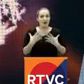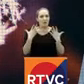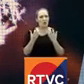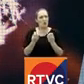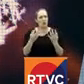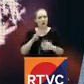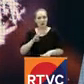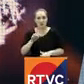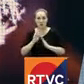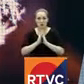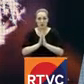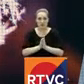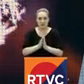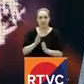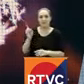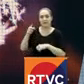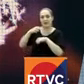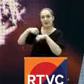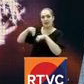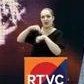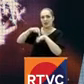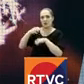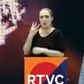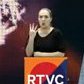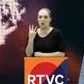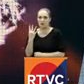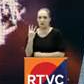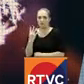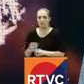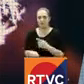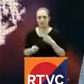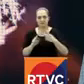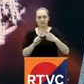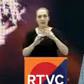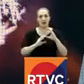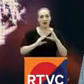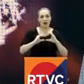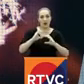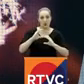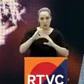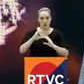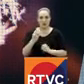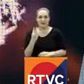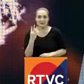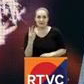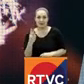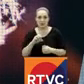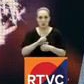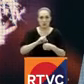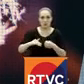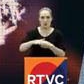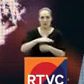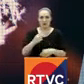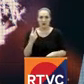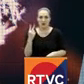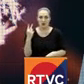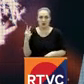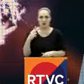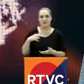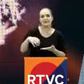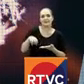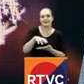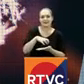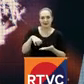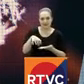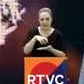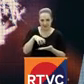de diciembre fue: en Nariño, 4 casos, en Cauca, tuvieron 3 casos, en Cundinamarca 2 y en Santander,